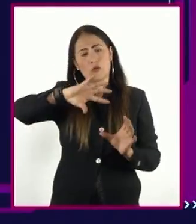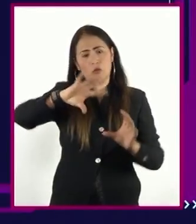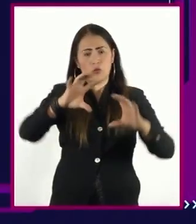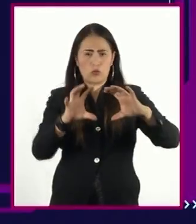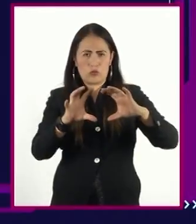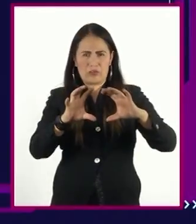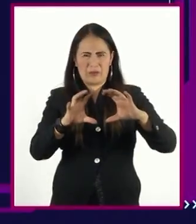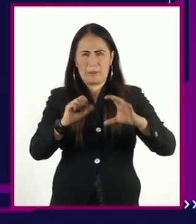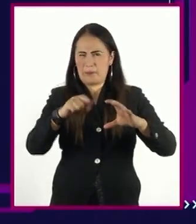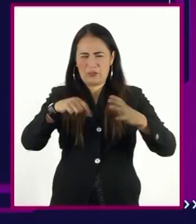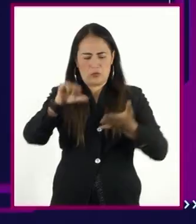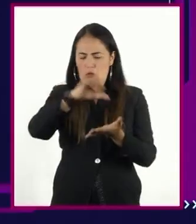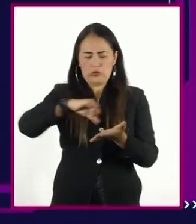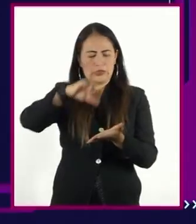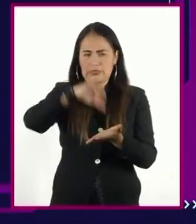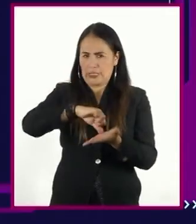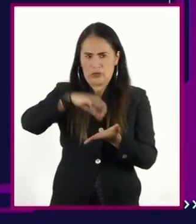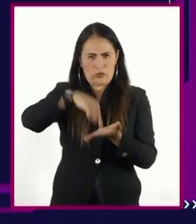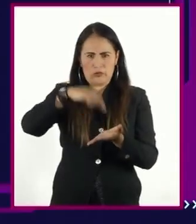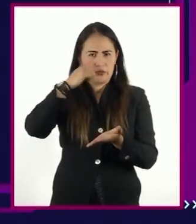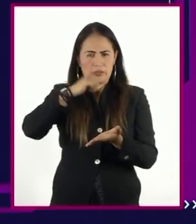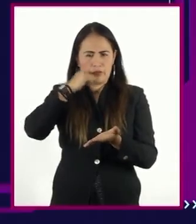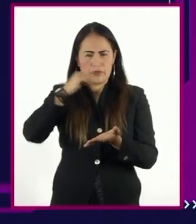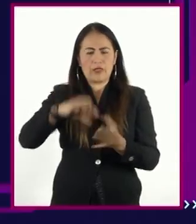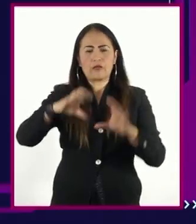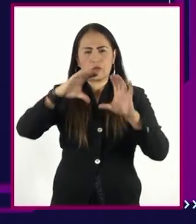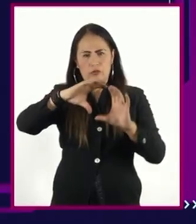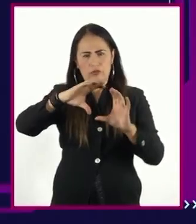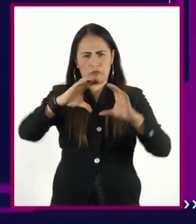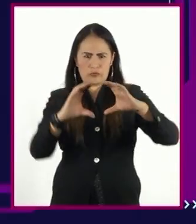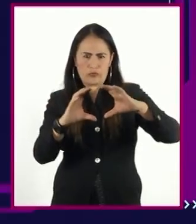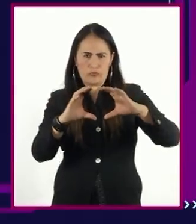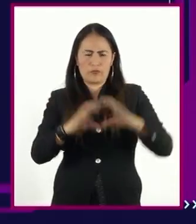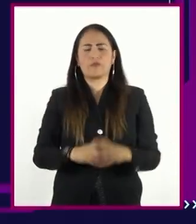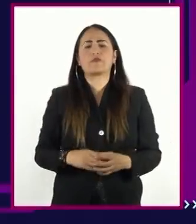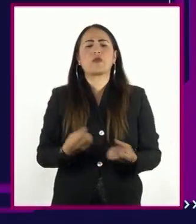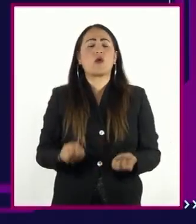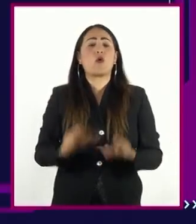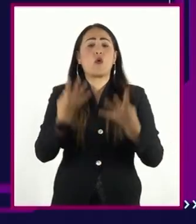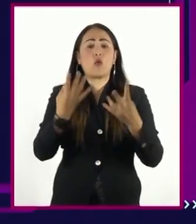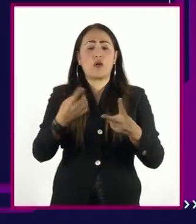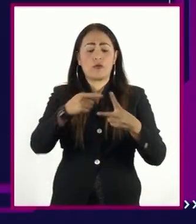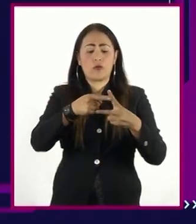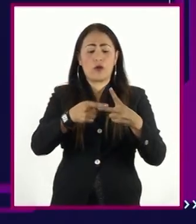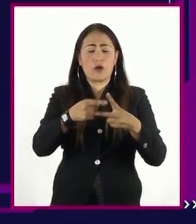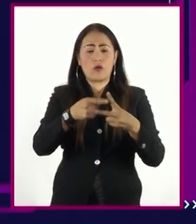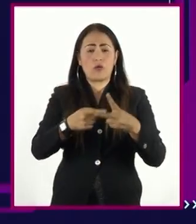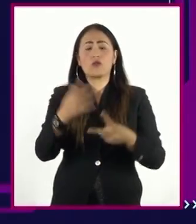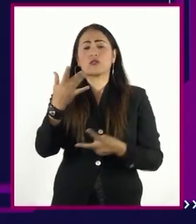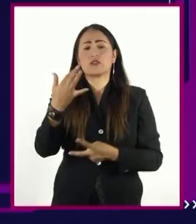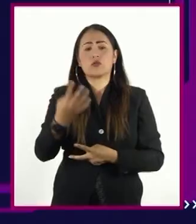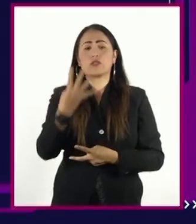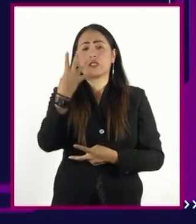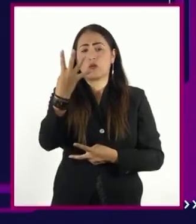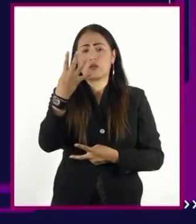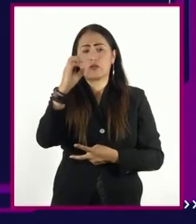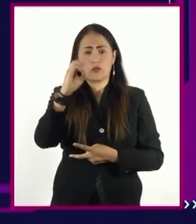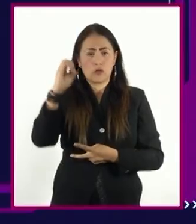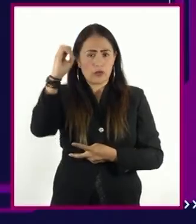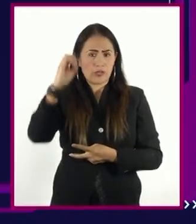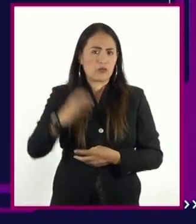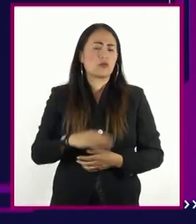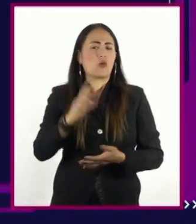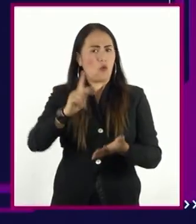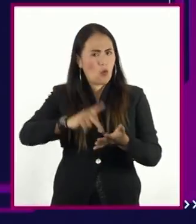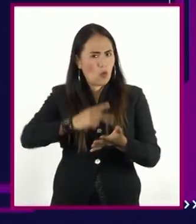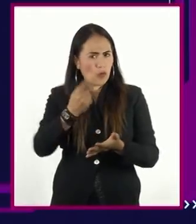el centro. Nos apoyamos en la marca anterior y medimos el tercer ángulo, que es de 54 grados.